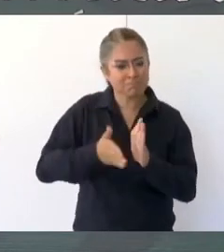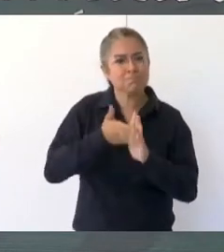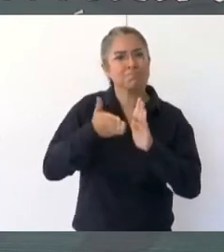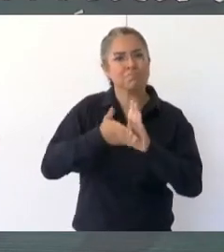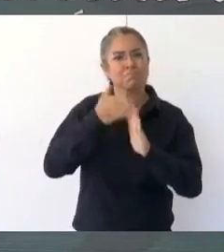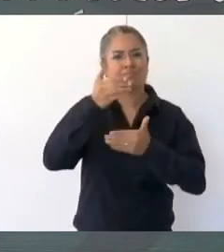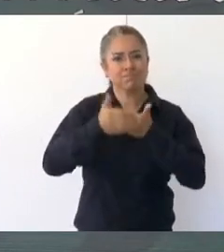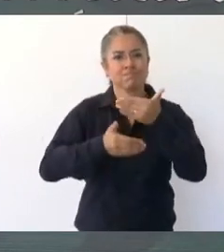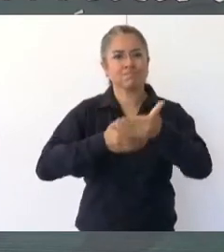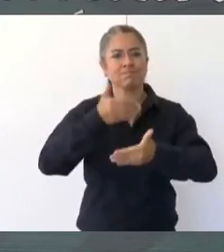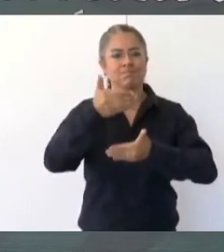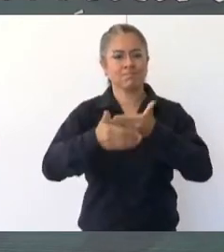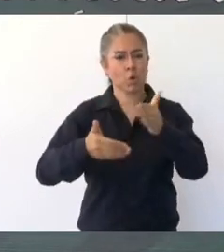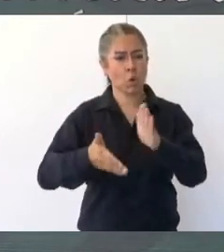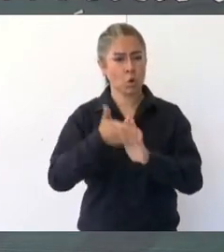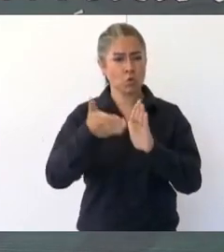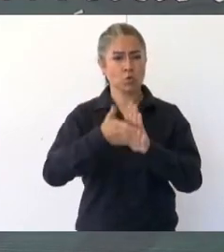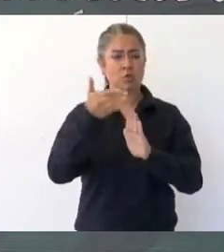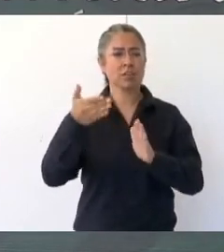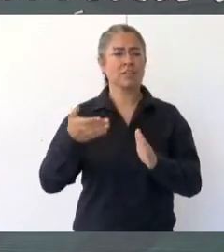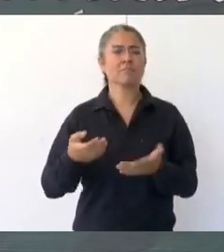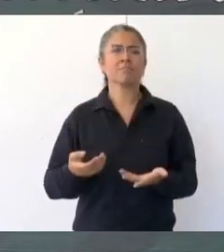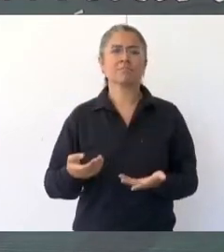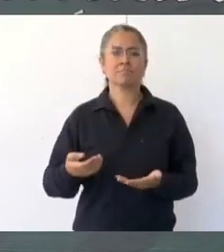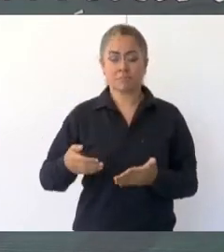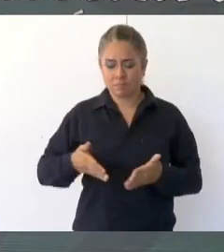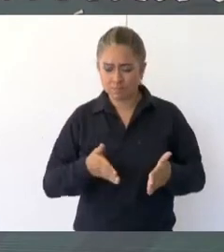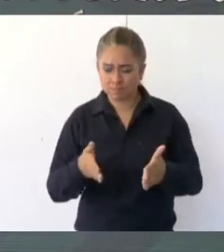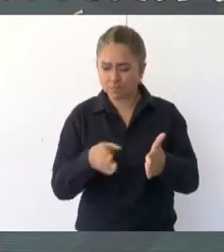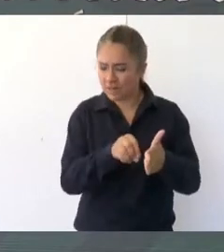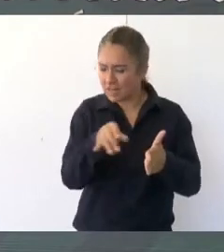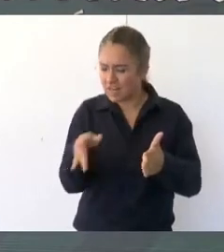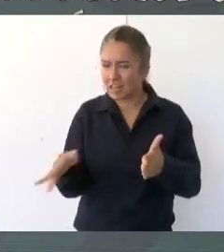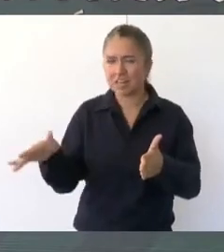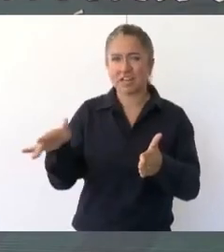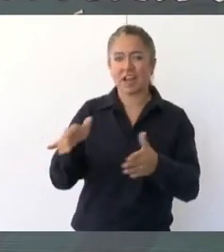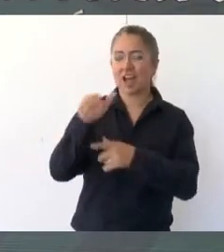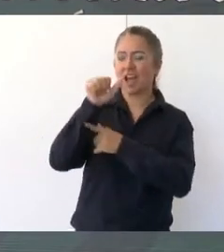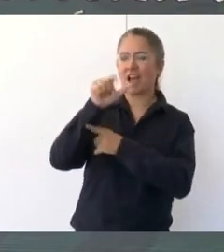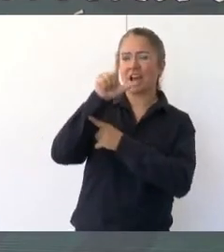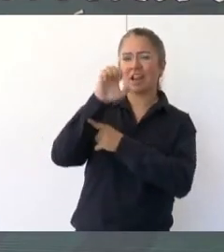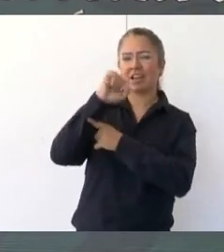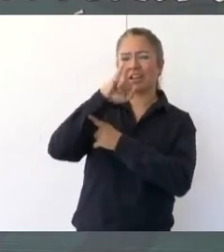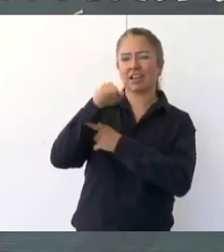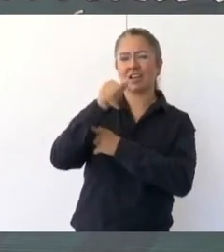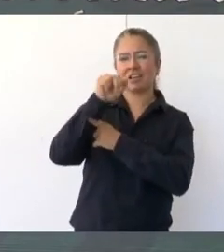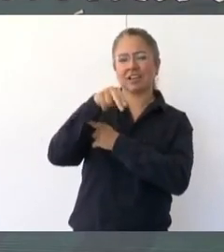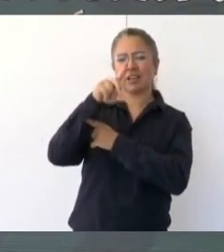firme para construir lo que será el distrito de riego Alejandro Gascón Mercado.